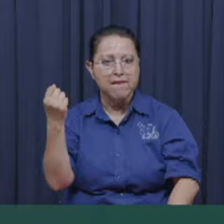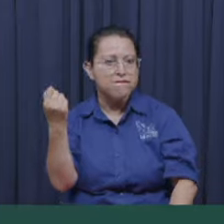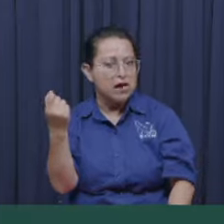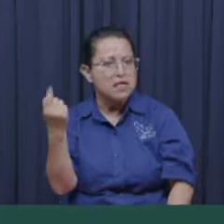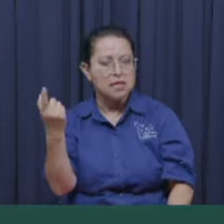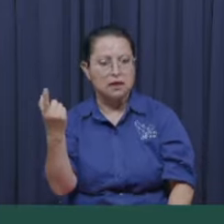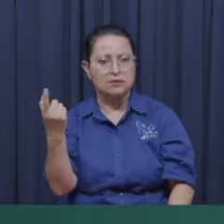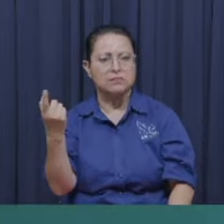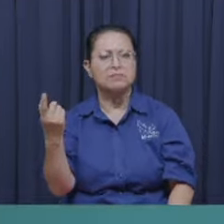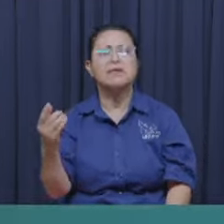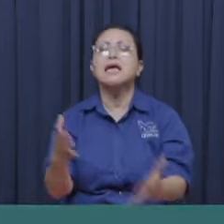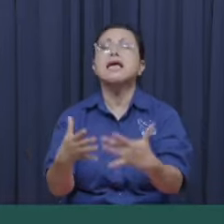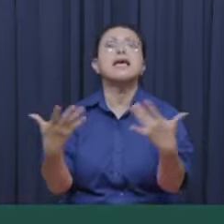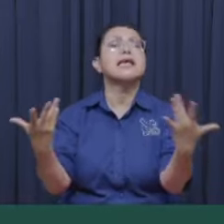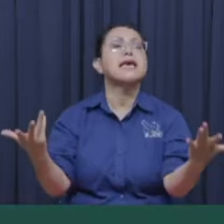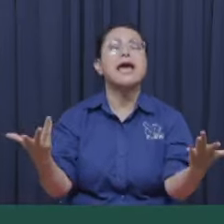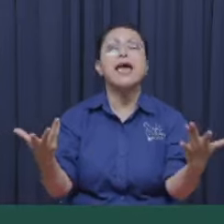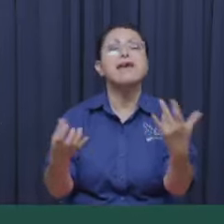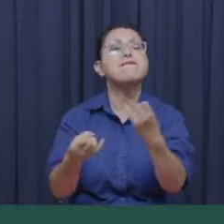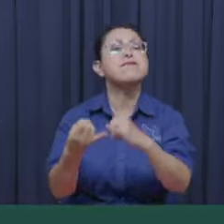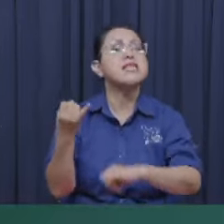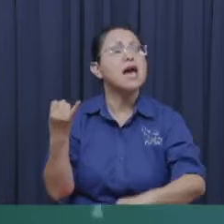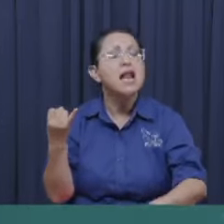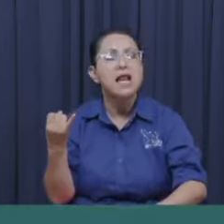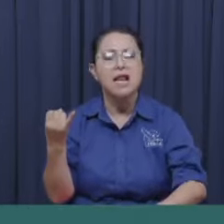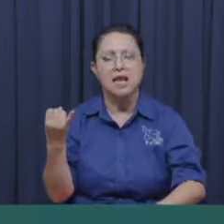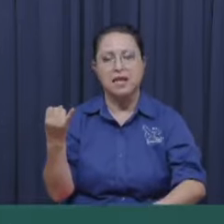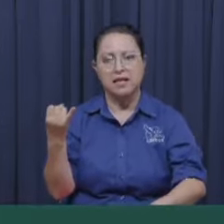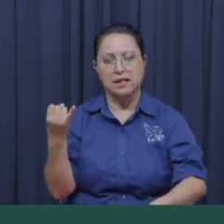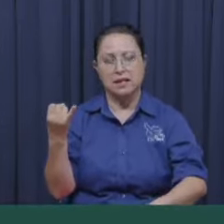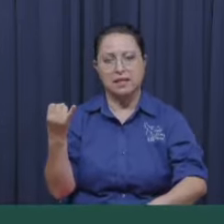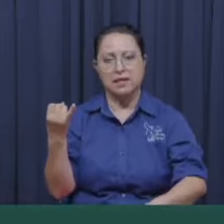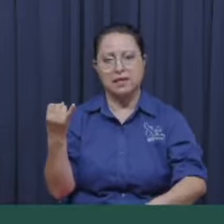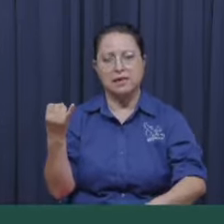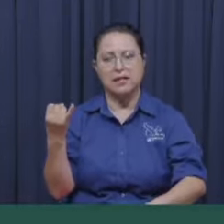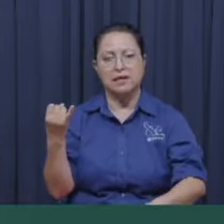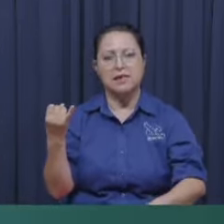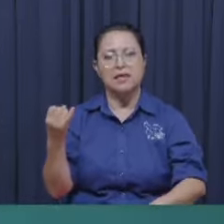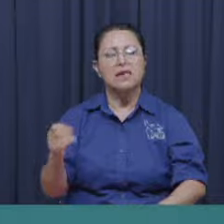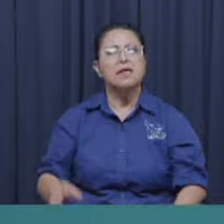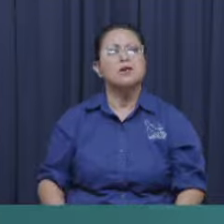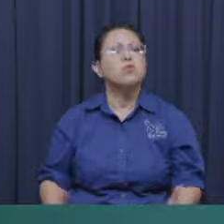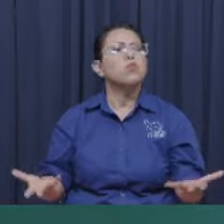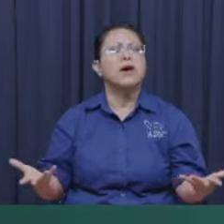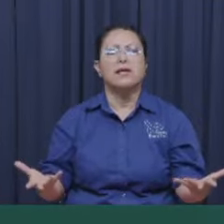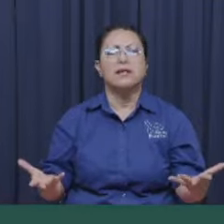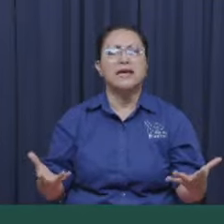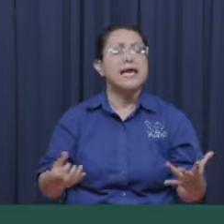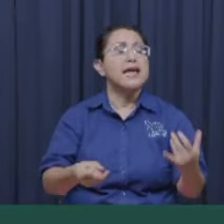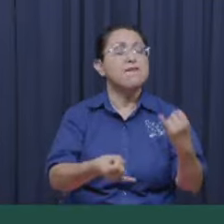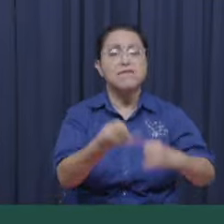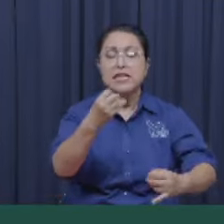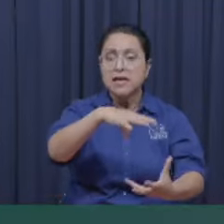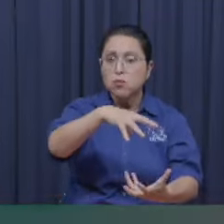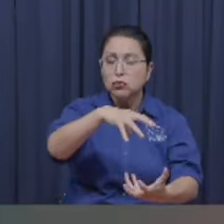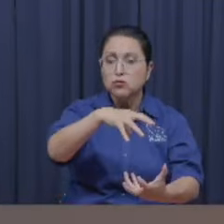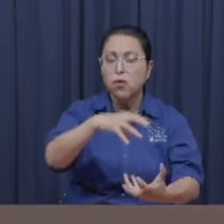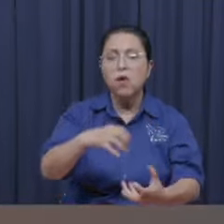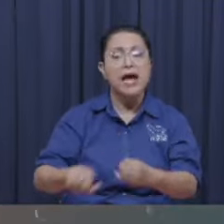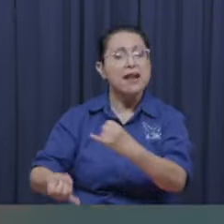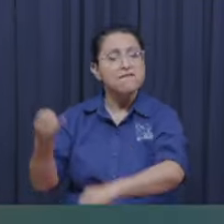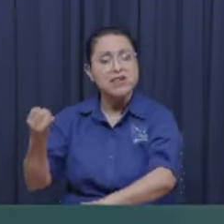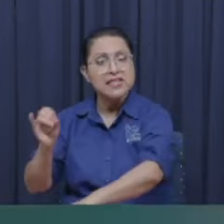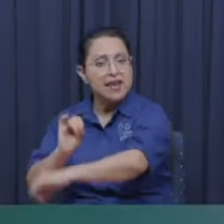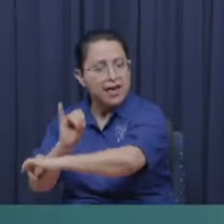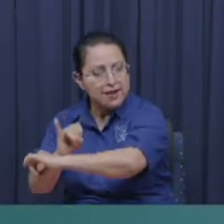qué? ¿El fin de la consumación? ¿El fin de la iglesia en la tierra, que vendría a ser marcada